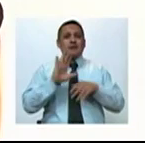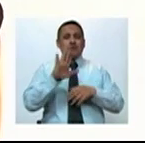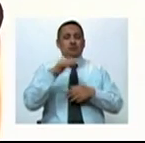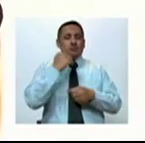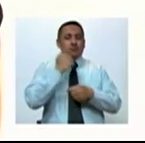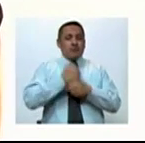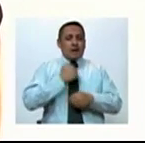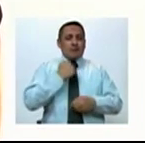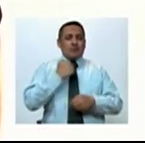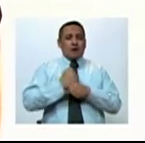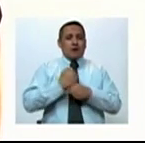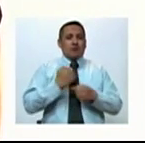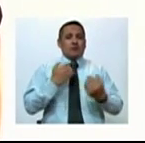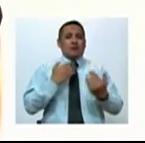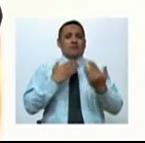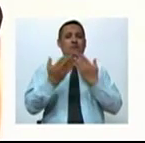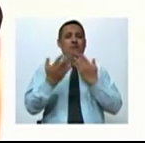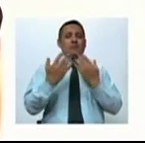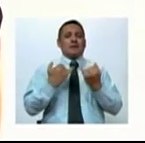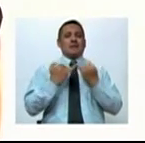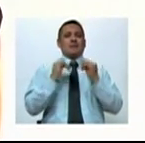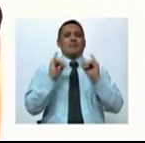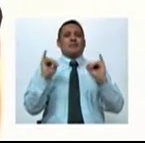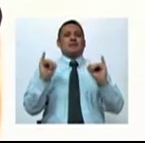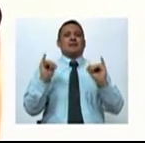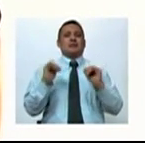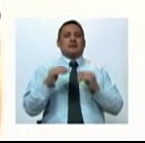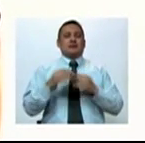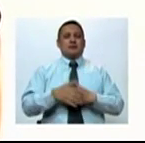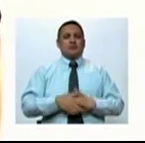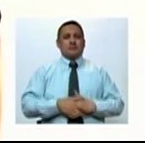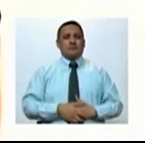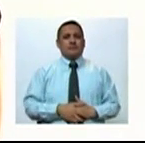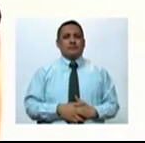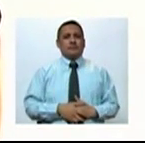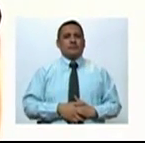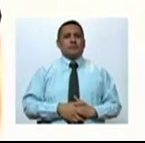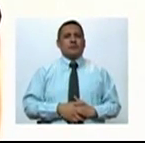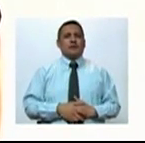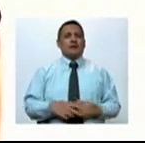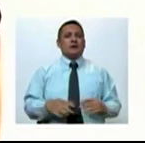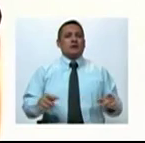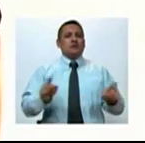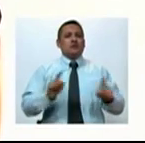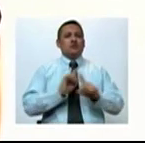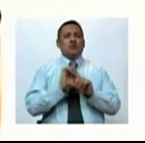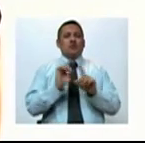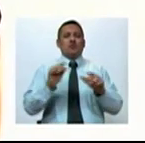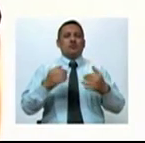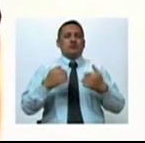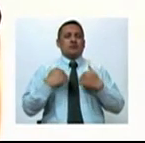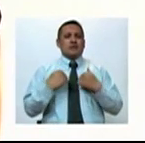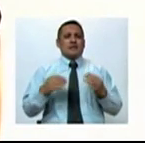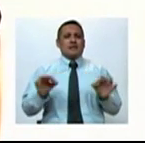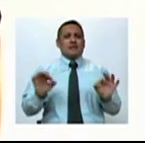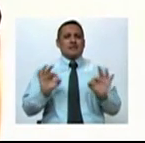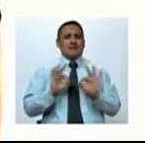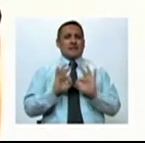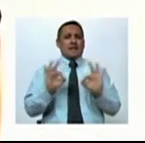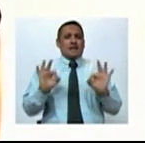de manera independiente, sin utilizar,